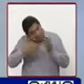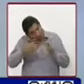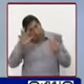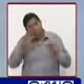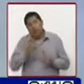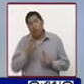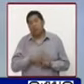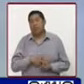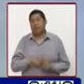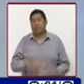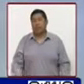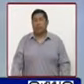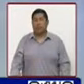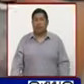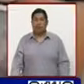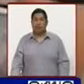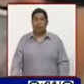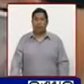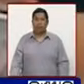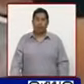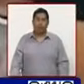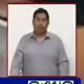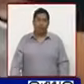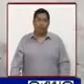pasó esta tragedia.